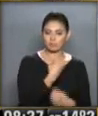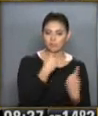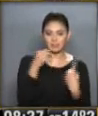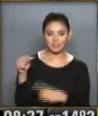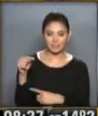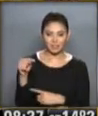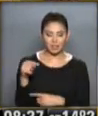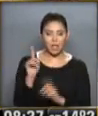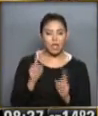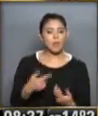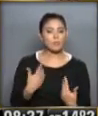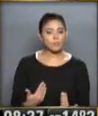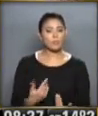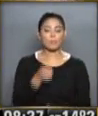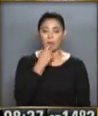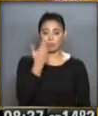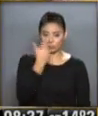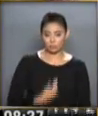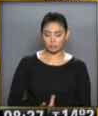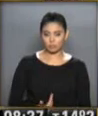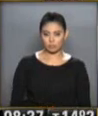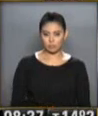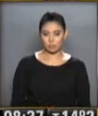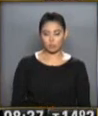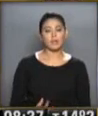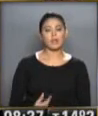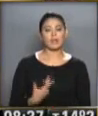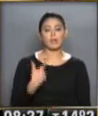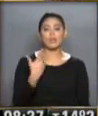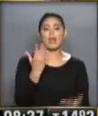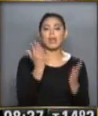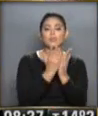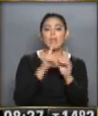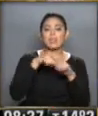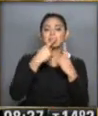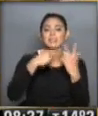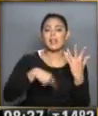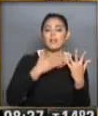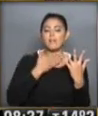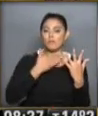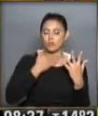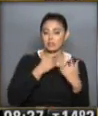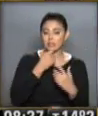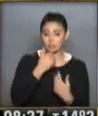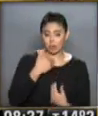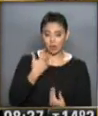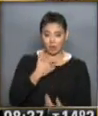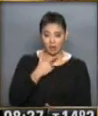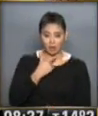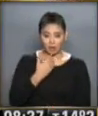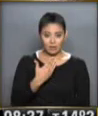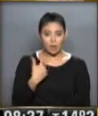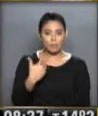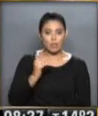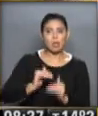no, eso no significa que yo, por ejemplo, en mi caso, no estudie una técnica que hace que si quiero y si estudio,